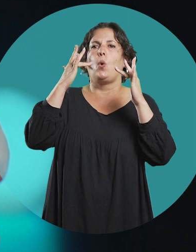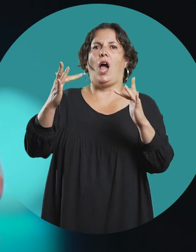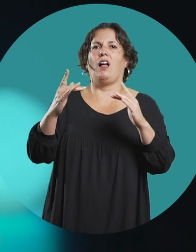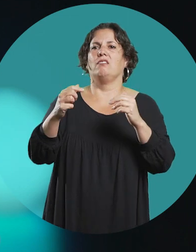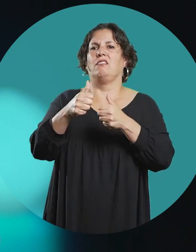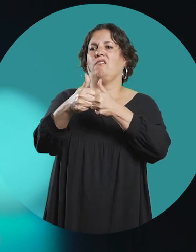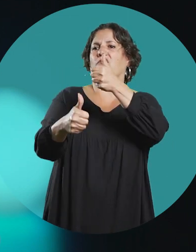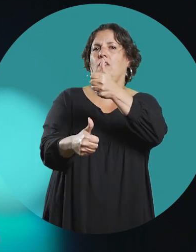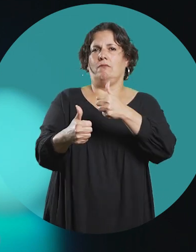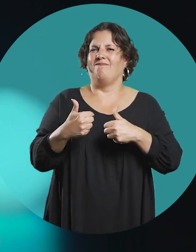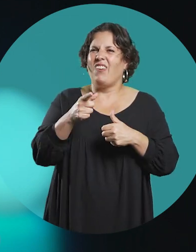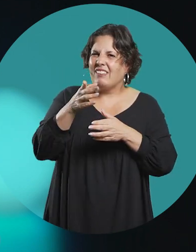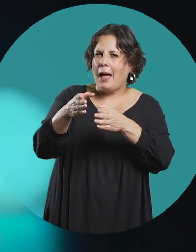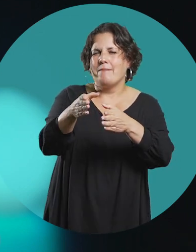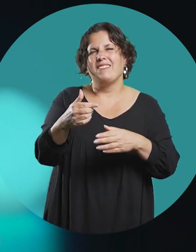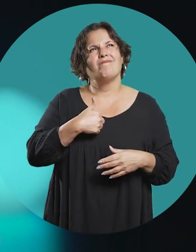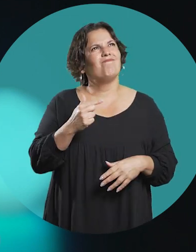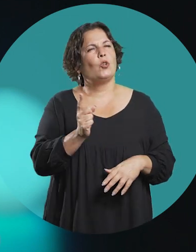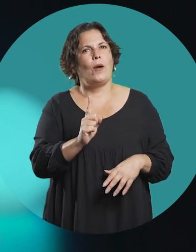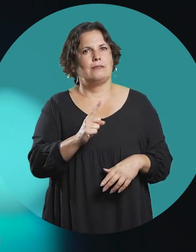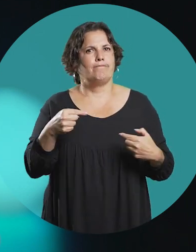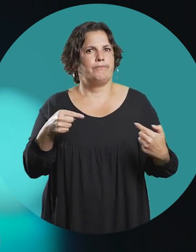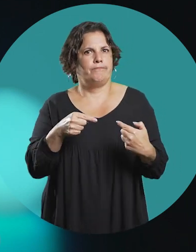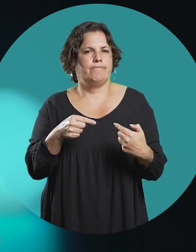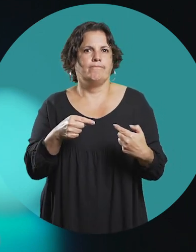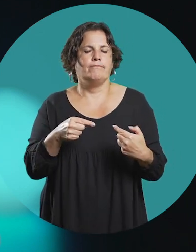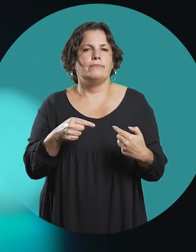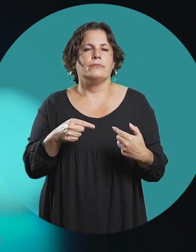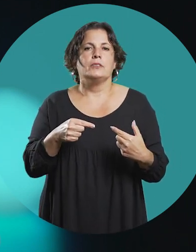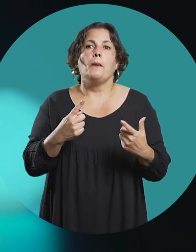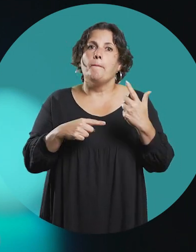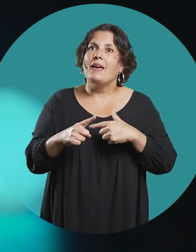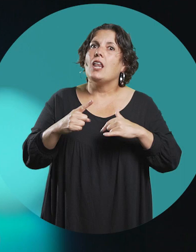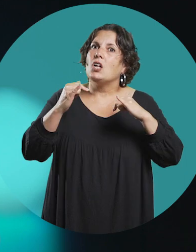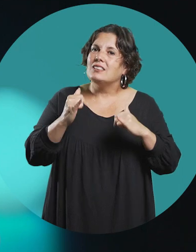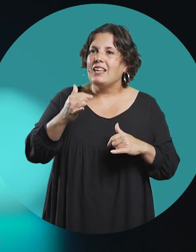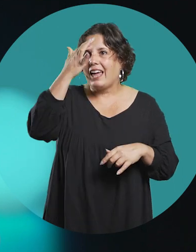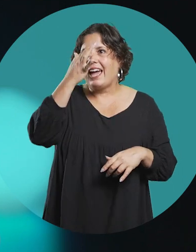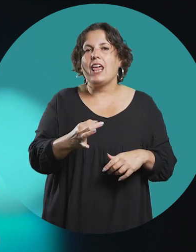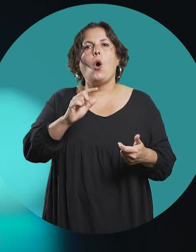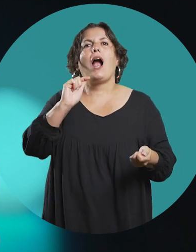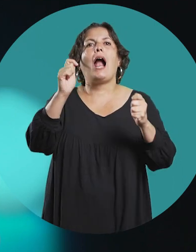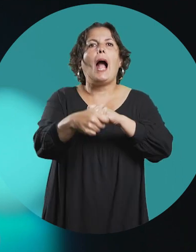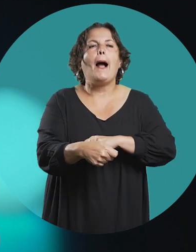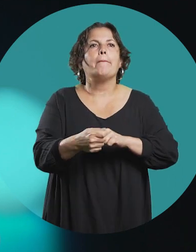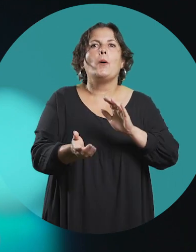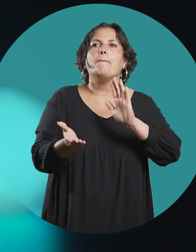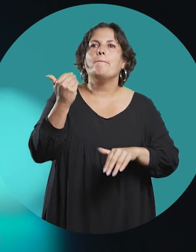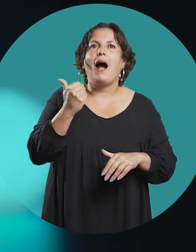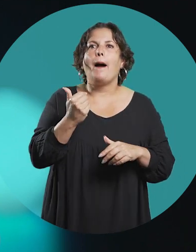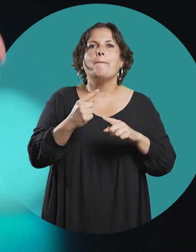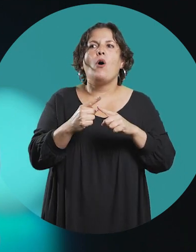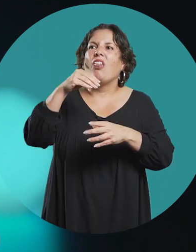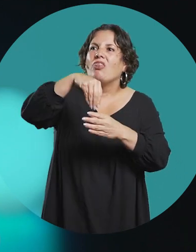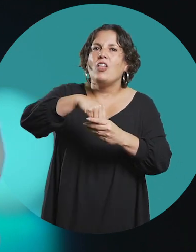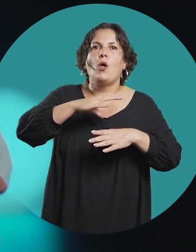no rumbié para ese lado, no sé si es lo mío, creo que no. Pero sí creo que el cambio pasa más por adentro